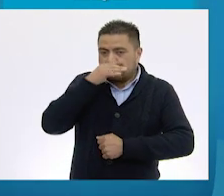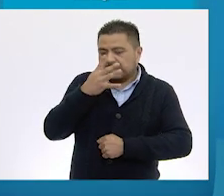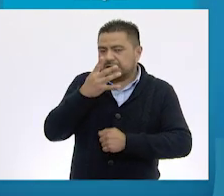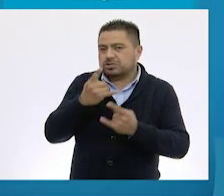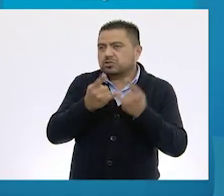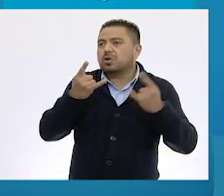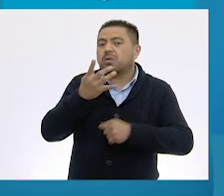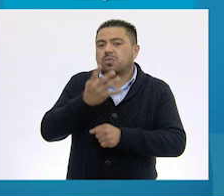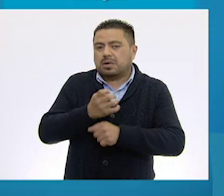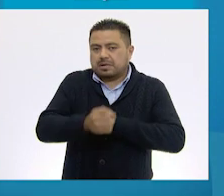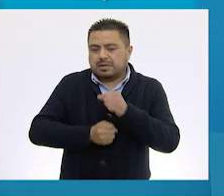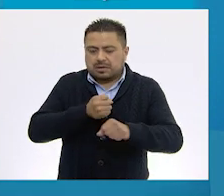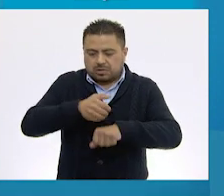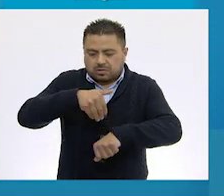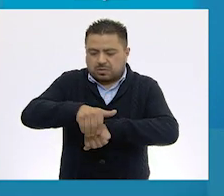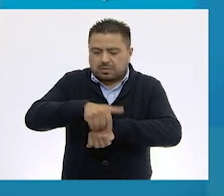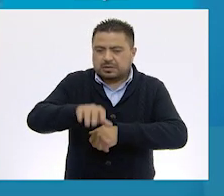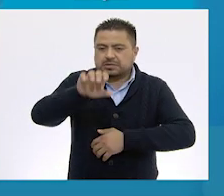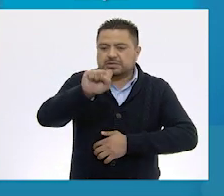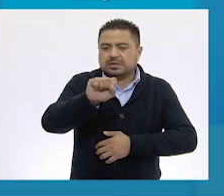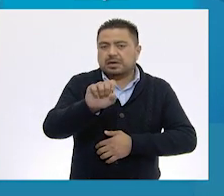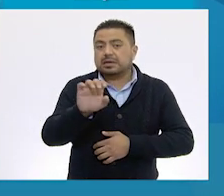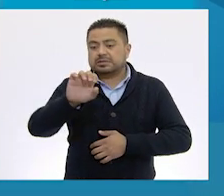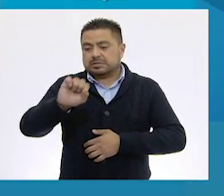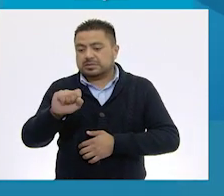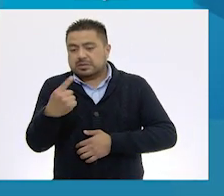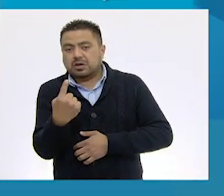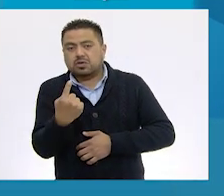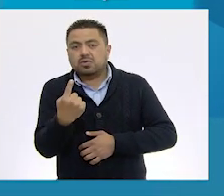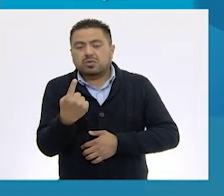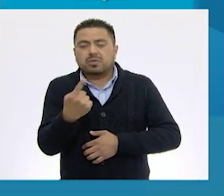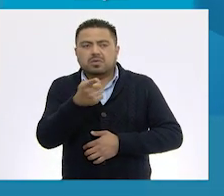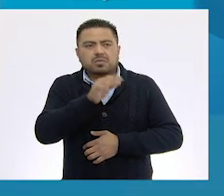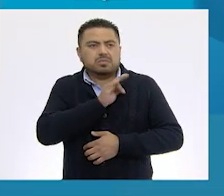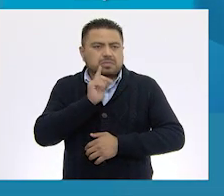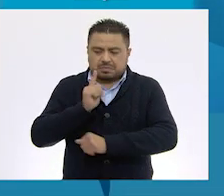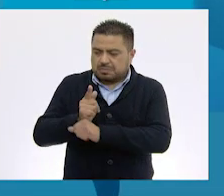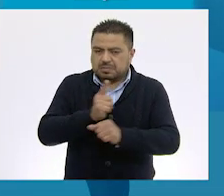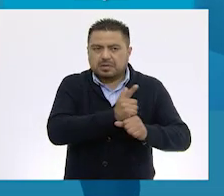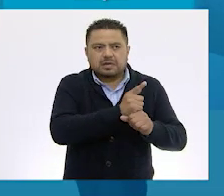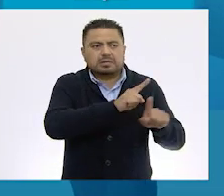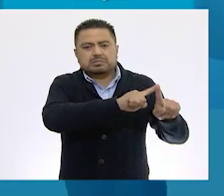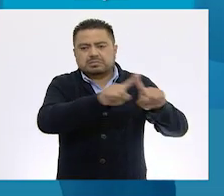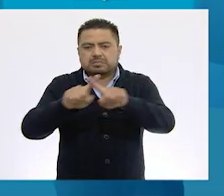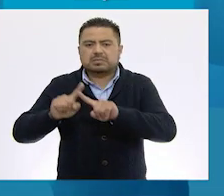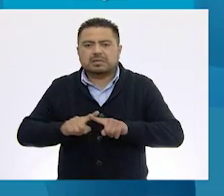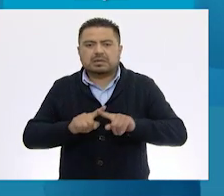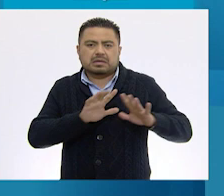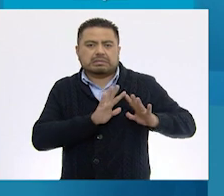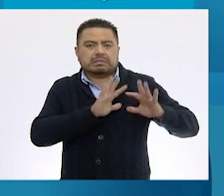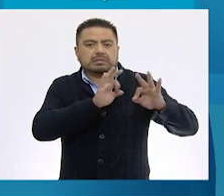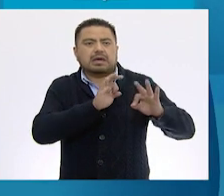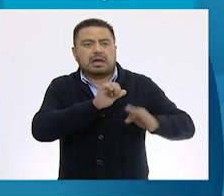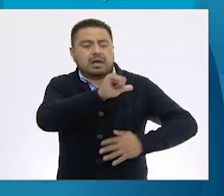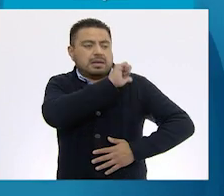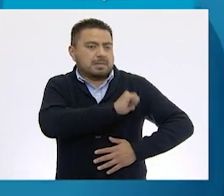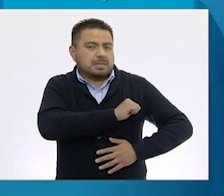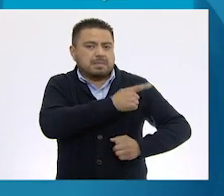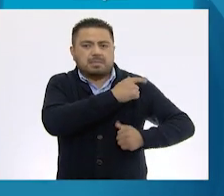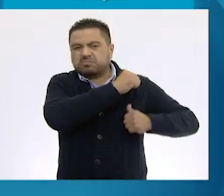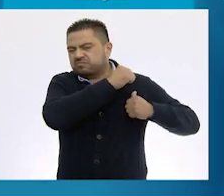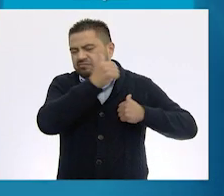cuarto grado en las páginas 60 y 61, podemos observar distintos tipos de fuentes primarias.